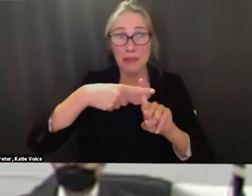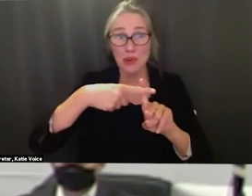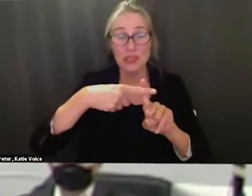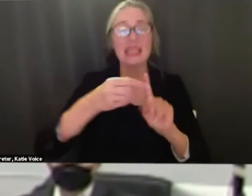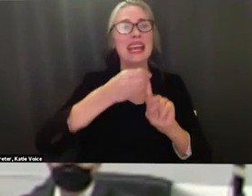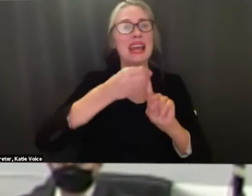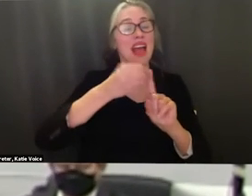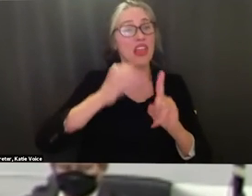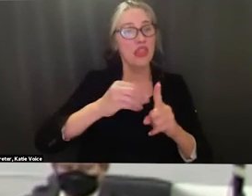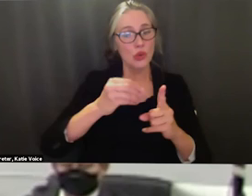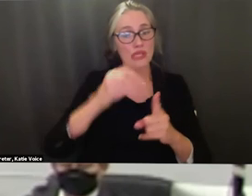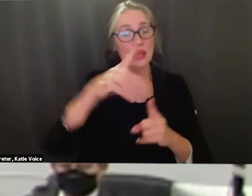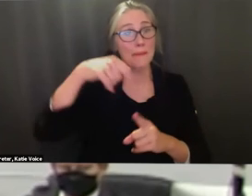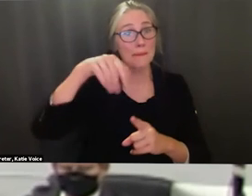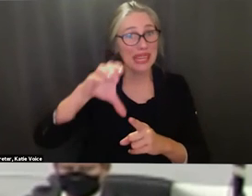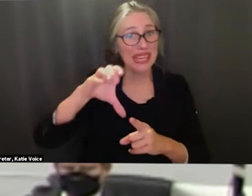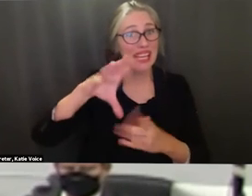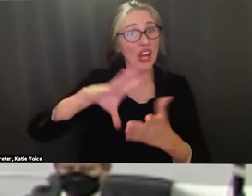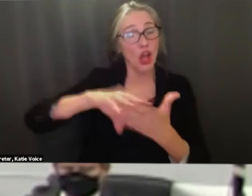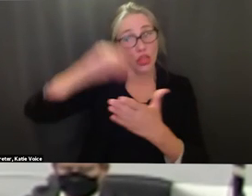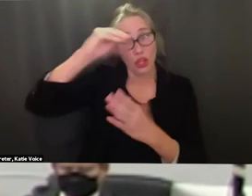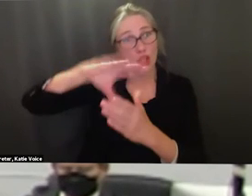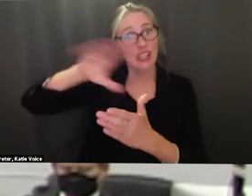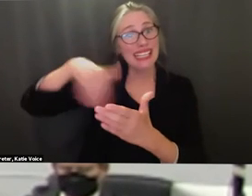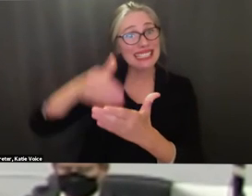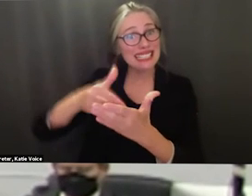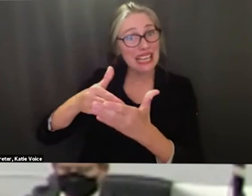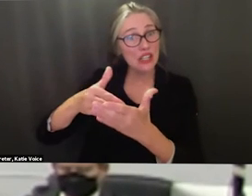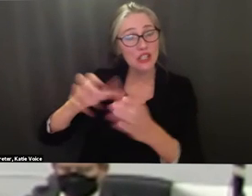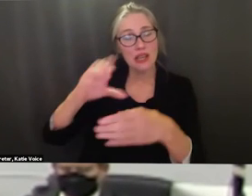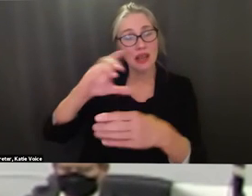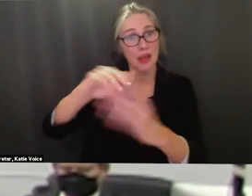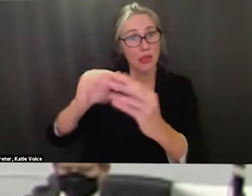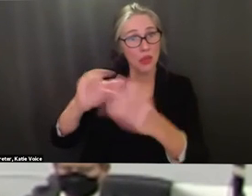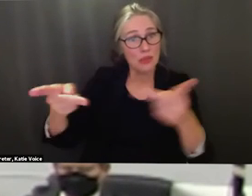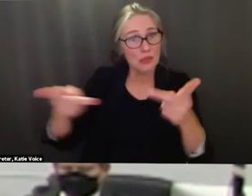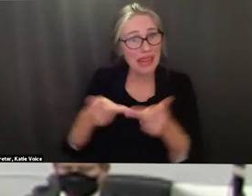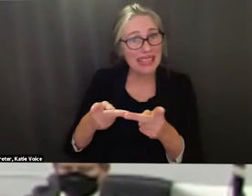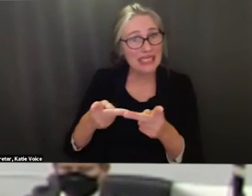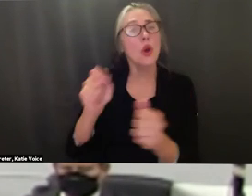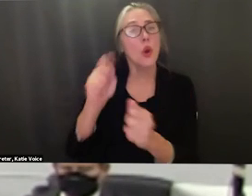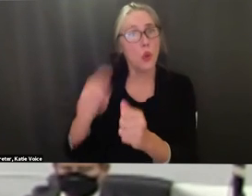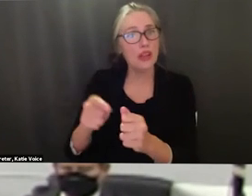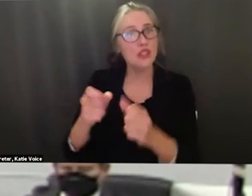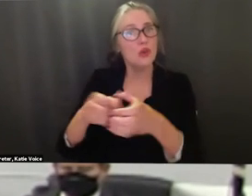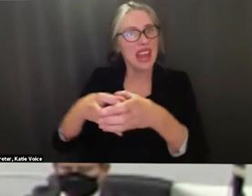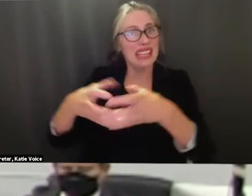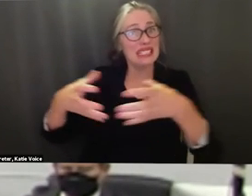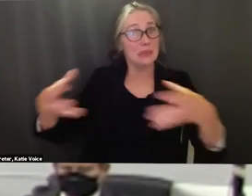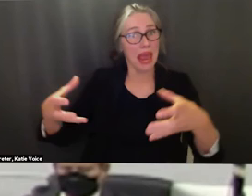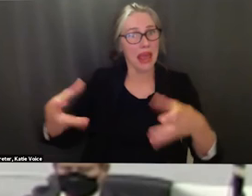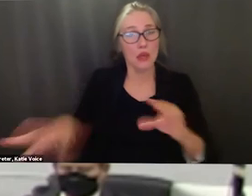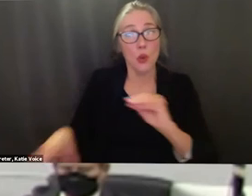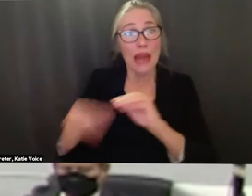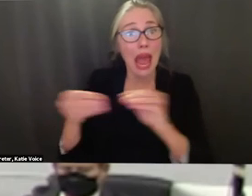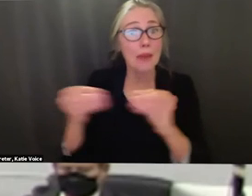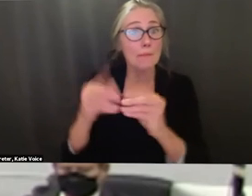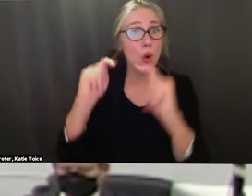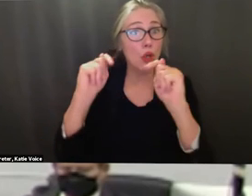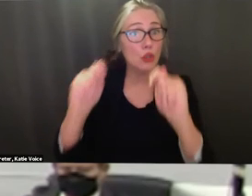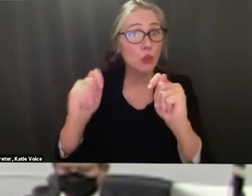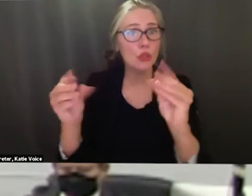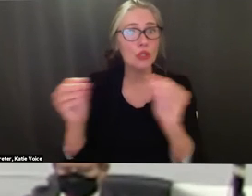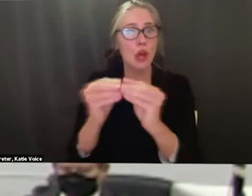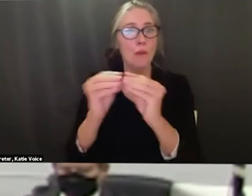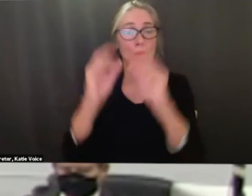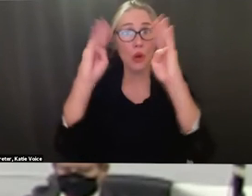PIC y ampliar el número de tutores y mentores contratados que han estado trabajando con los estudiantes de AVID y de PIC